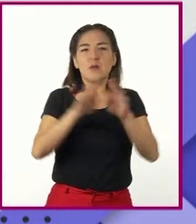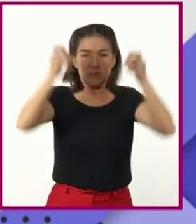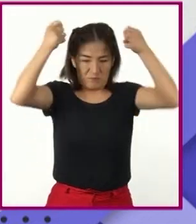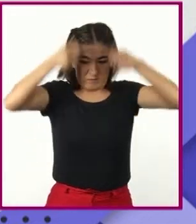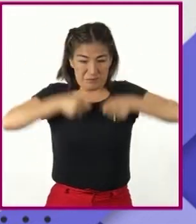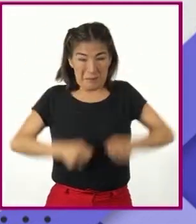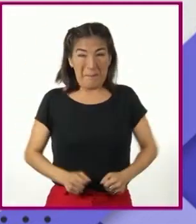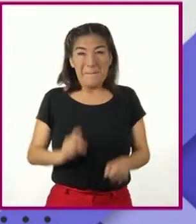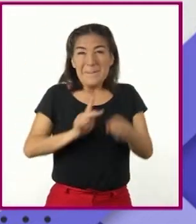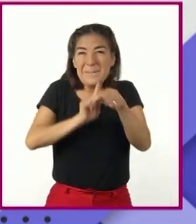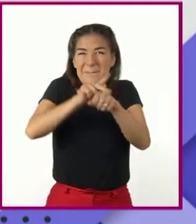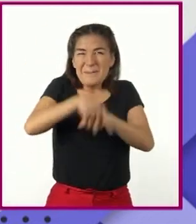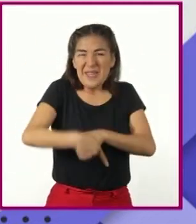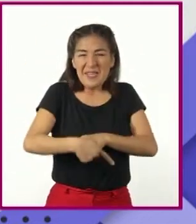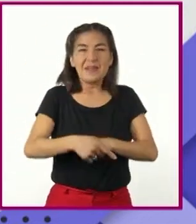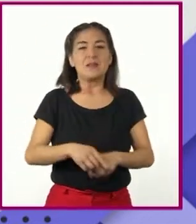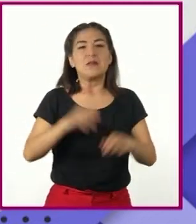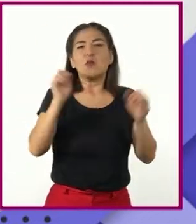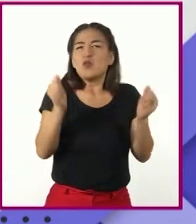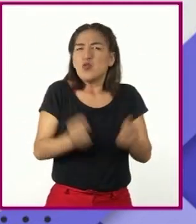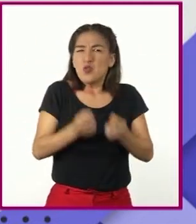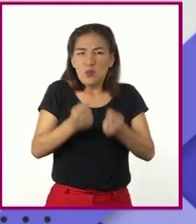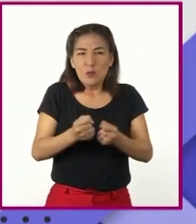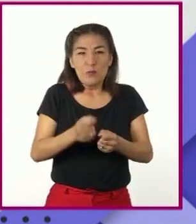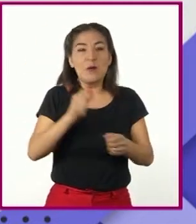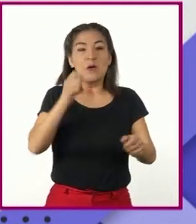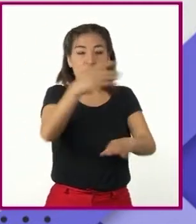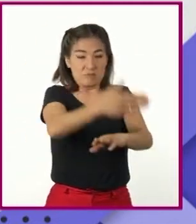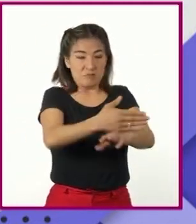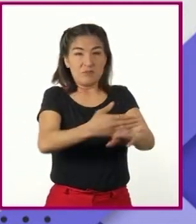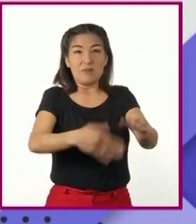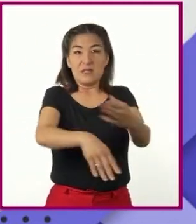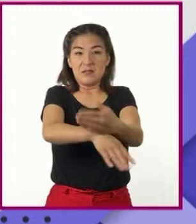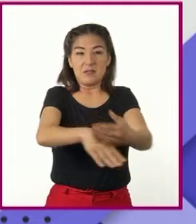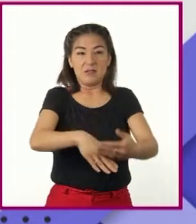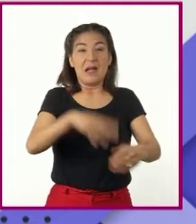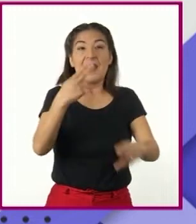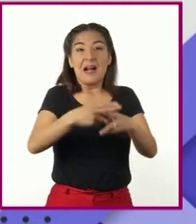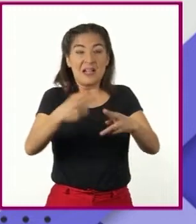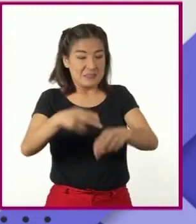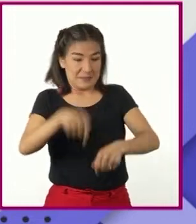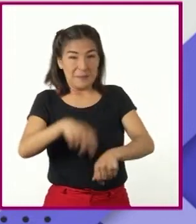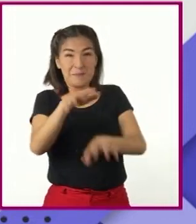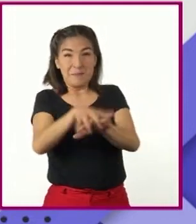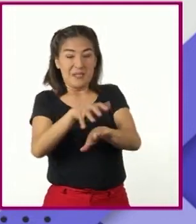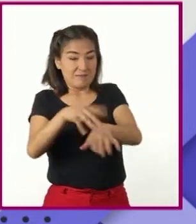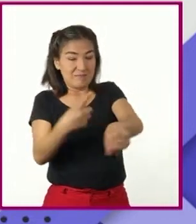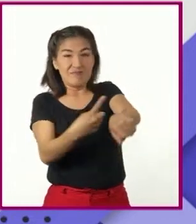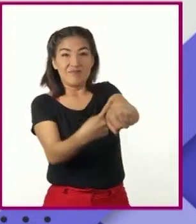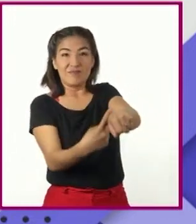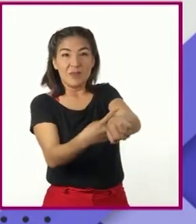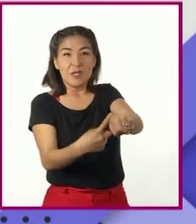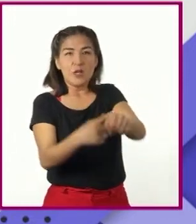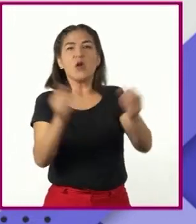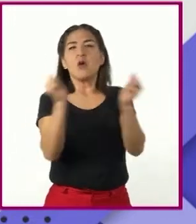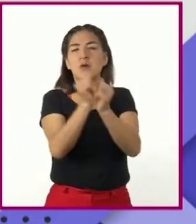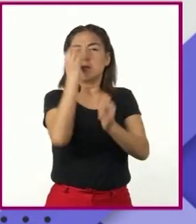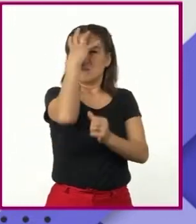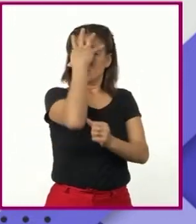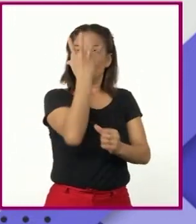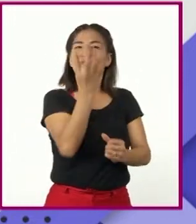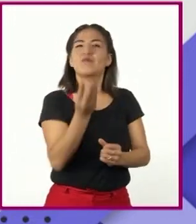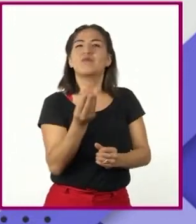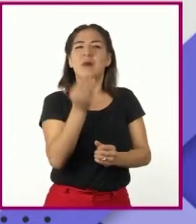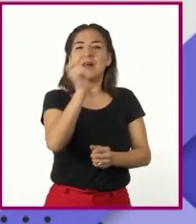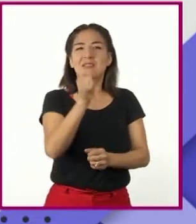gruesa, encerada, que les llegaba hasta el tobillo. Se cubrían la cara con una máscara en